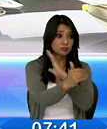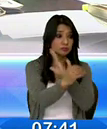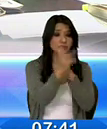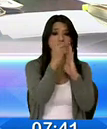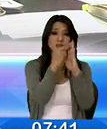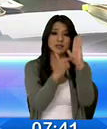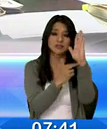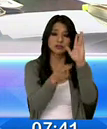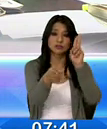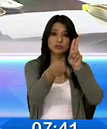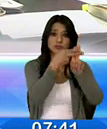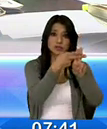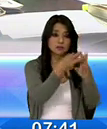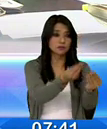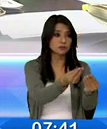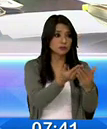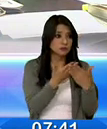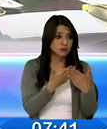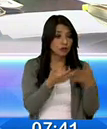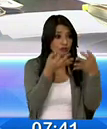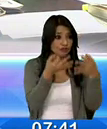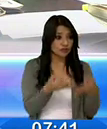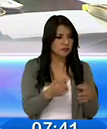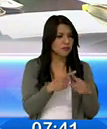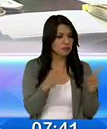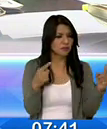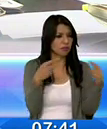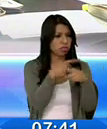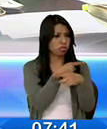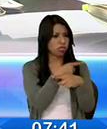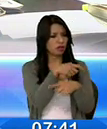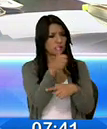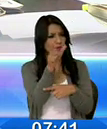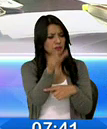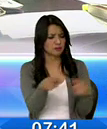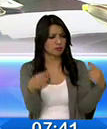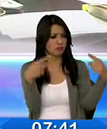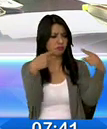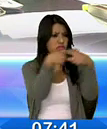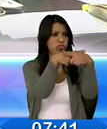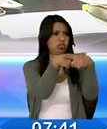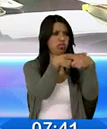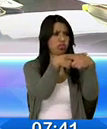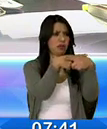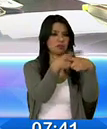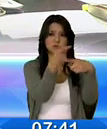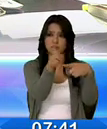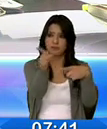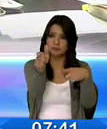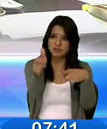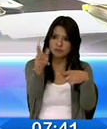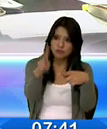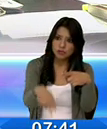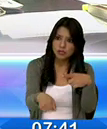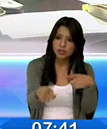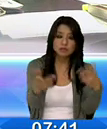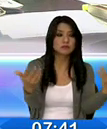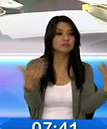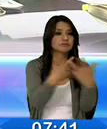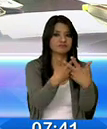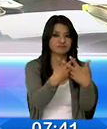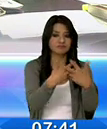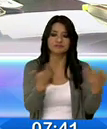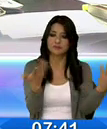te aparecía la información para que la corroboraras, pero te salía la información de otra persona que estaba seguramente también haciendo el registro en línea.